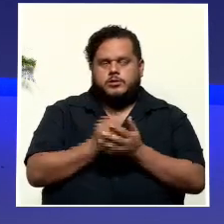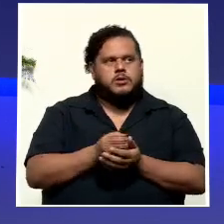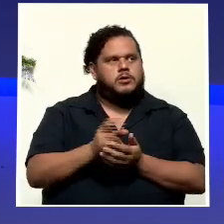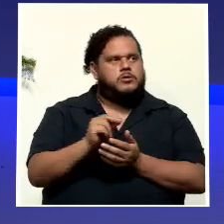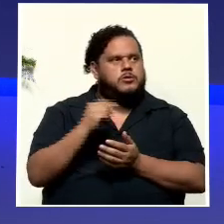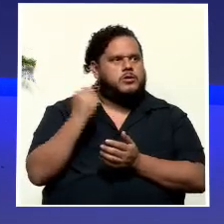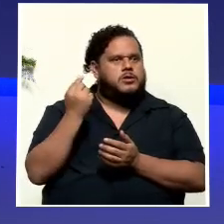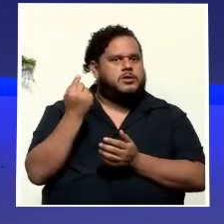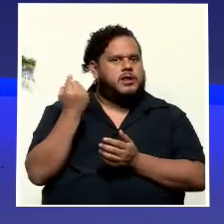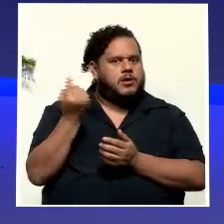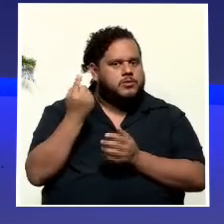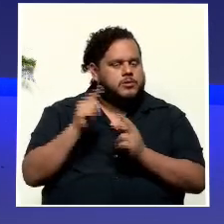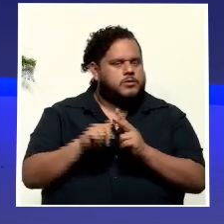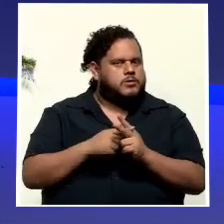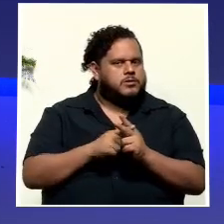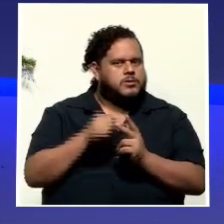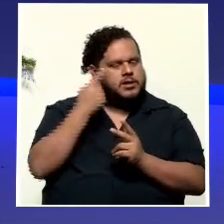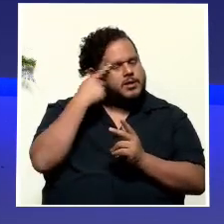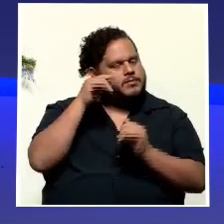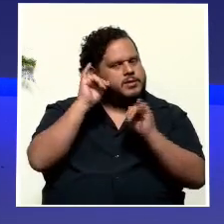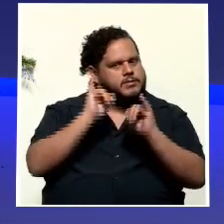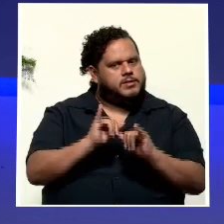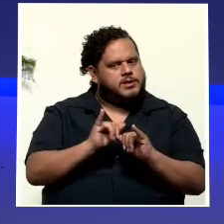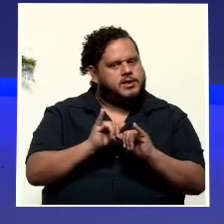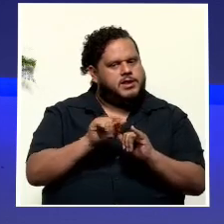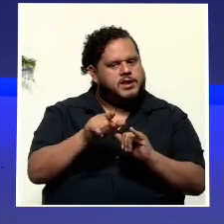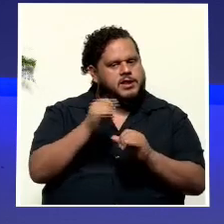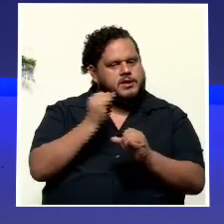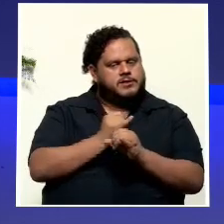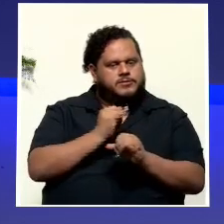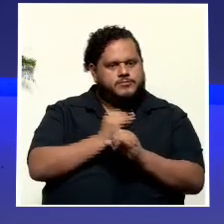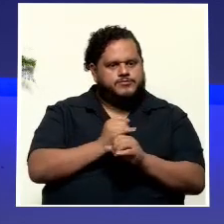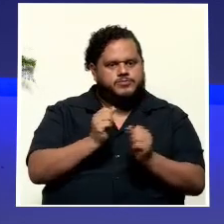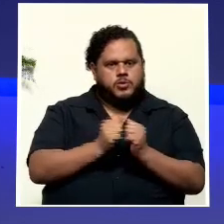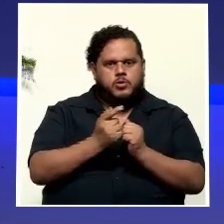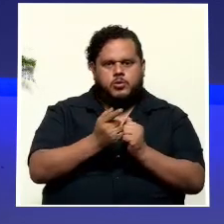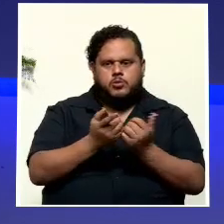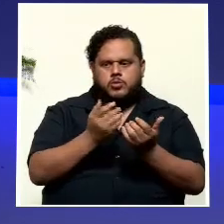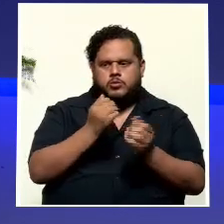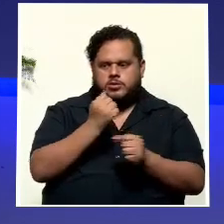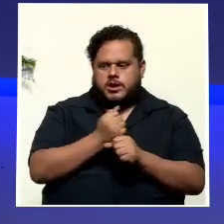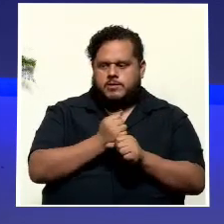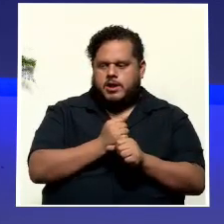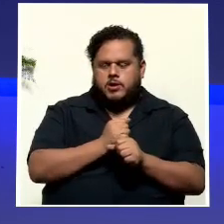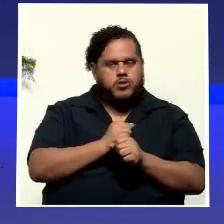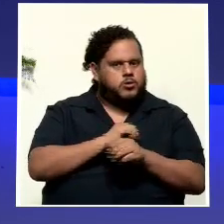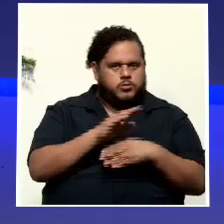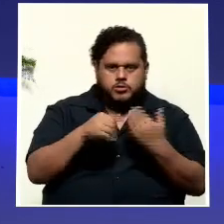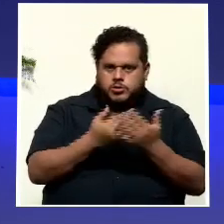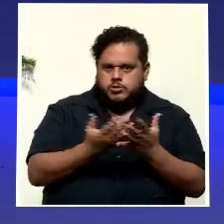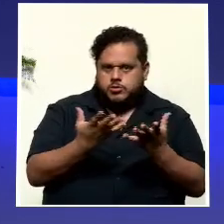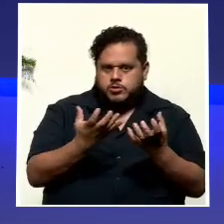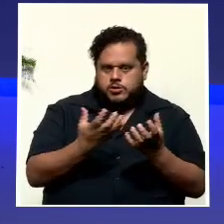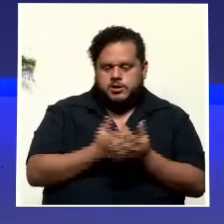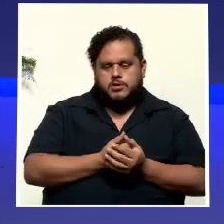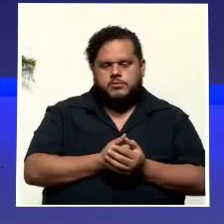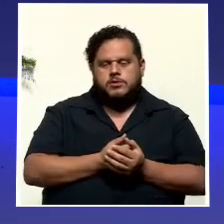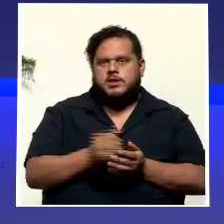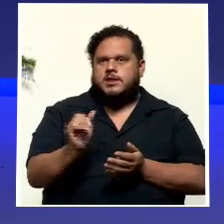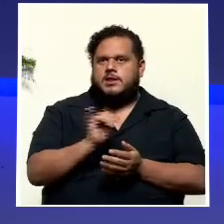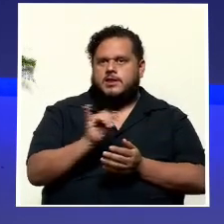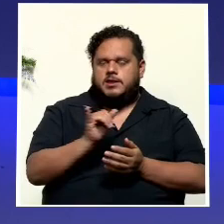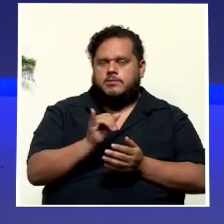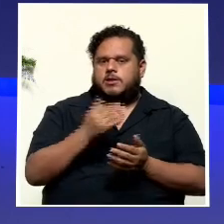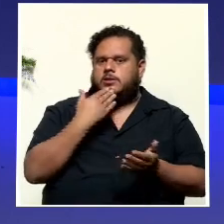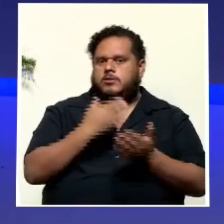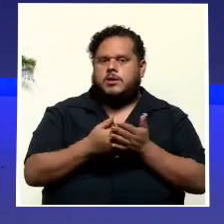único instrumento, ¿verdad? Para mantener a esta institución con un desempeño como el que todos quisiéramos, además de una